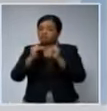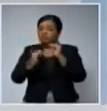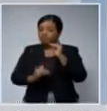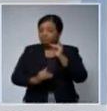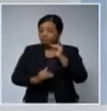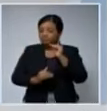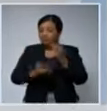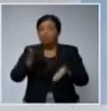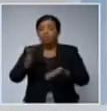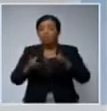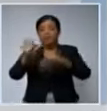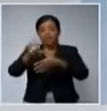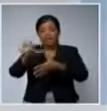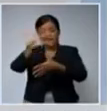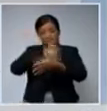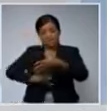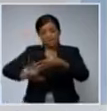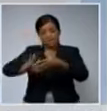del